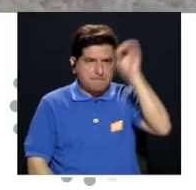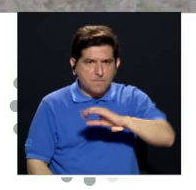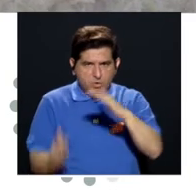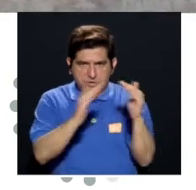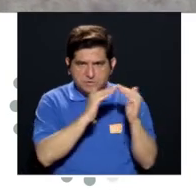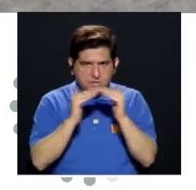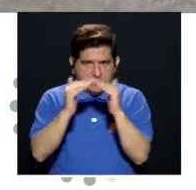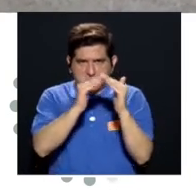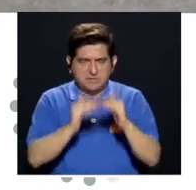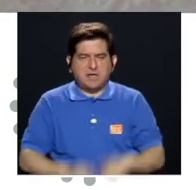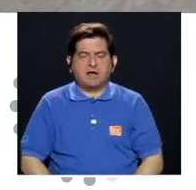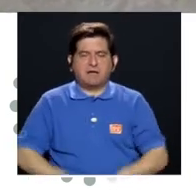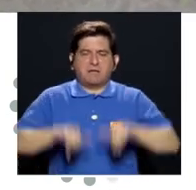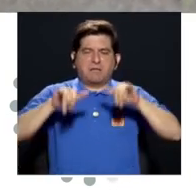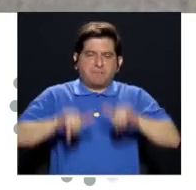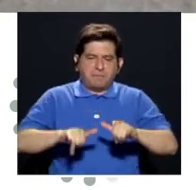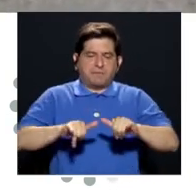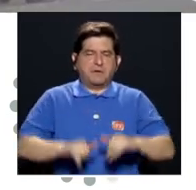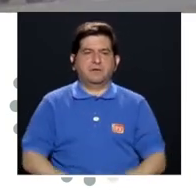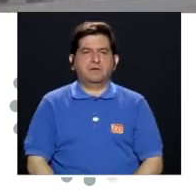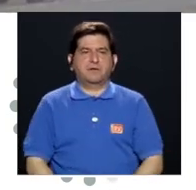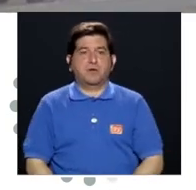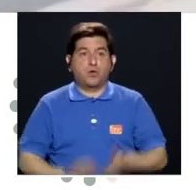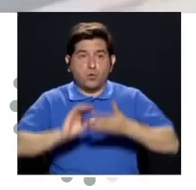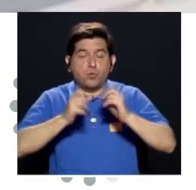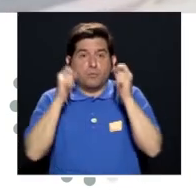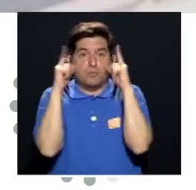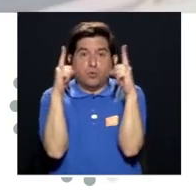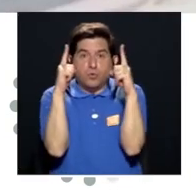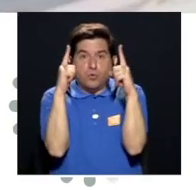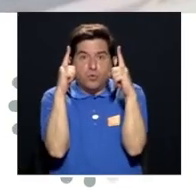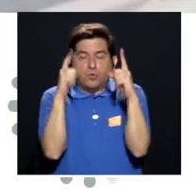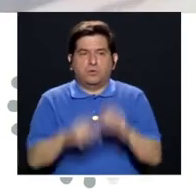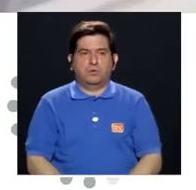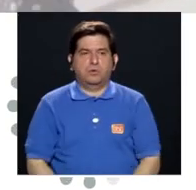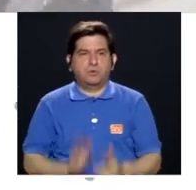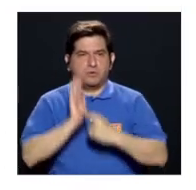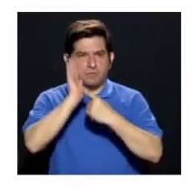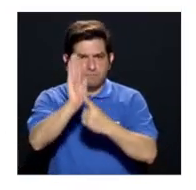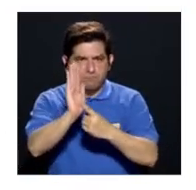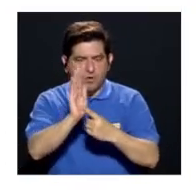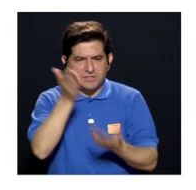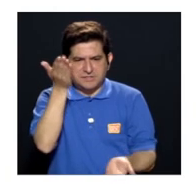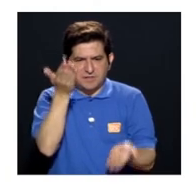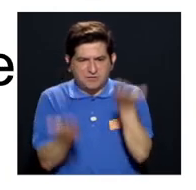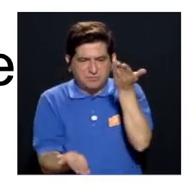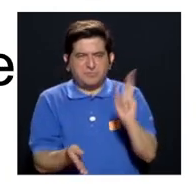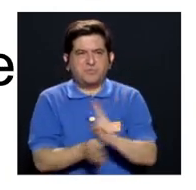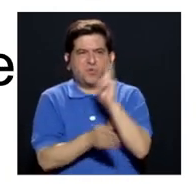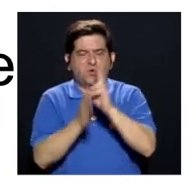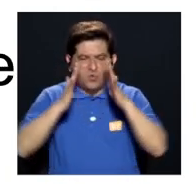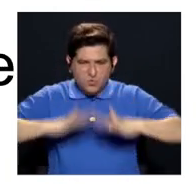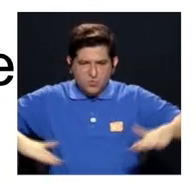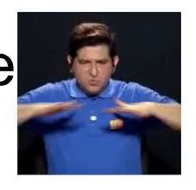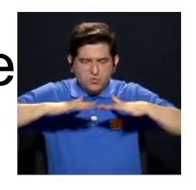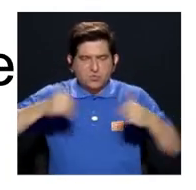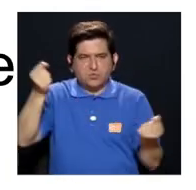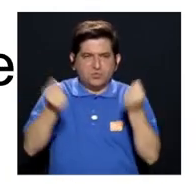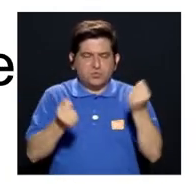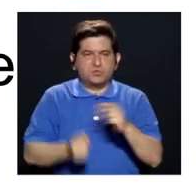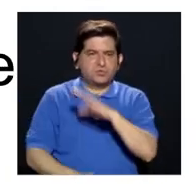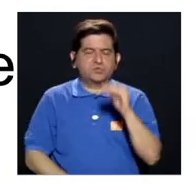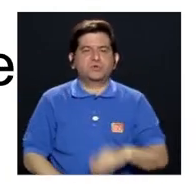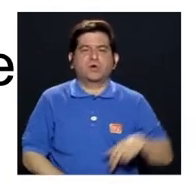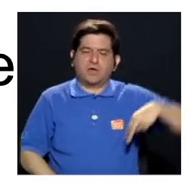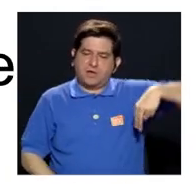de la población sedentaria se ha convertido en un número alarmante, siendo reflejo del desbalanceado uso del espacio vehicular